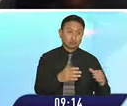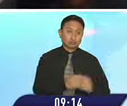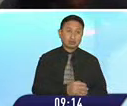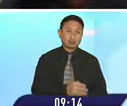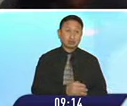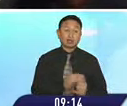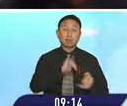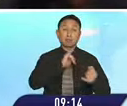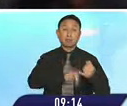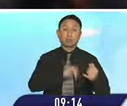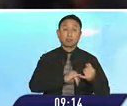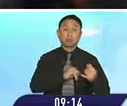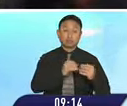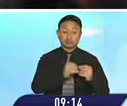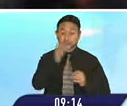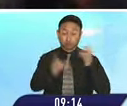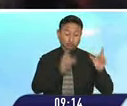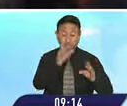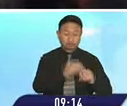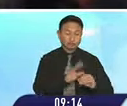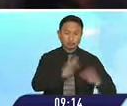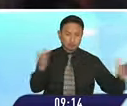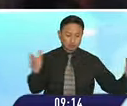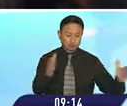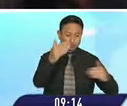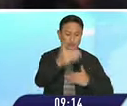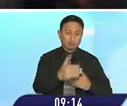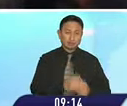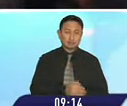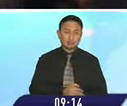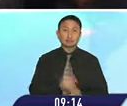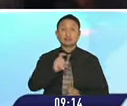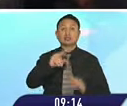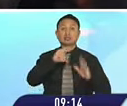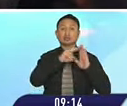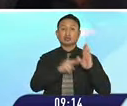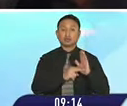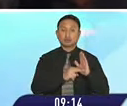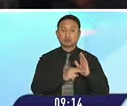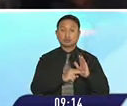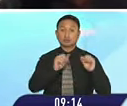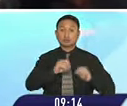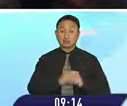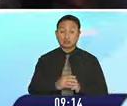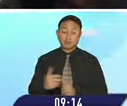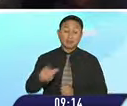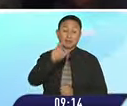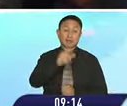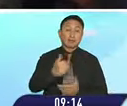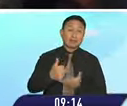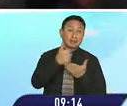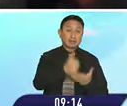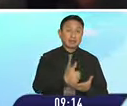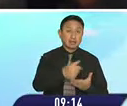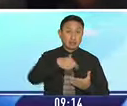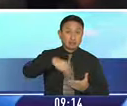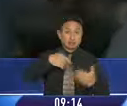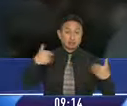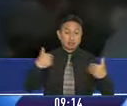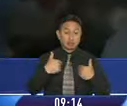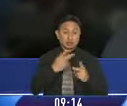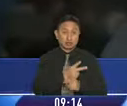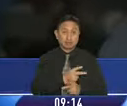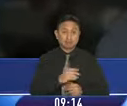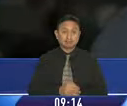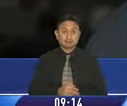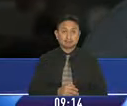virus no se disperse con medidas de despoblamiento de las granjas o de los animales. No